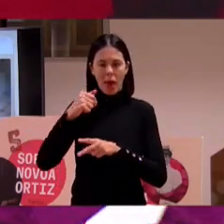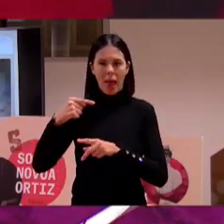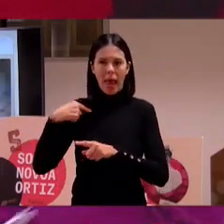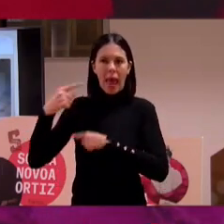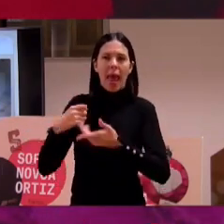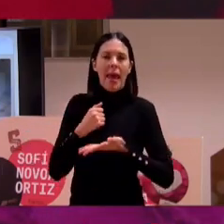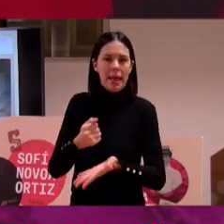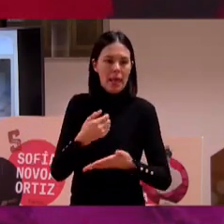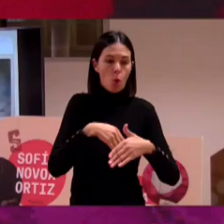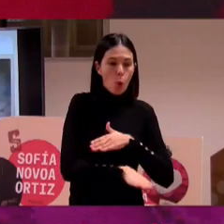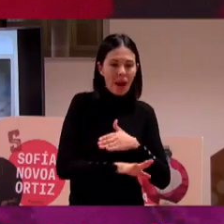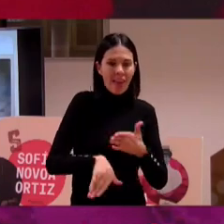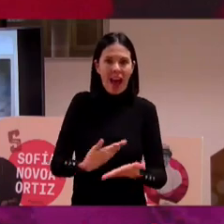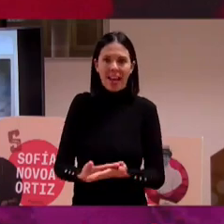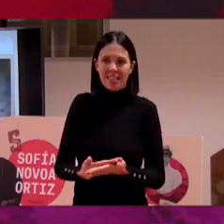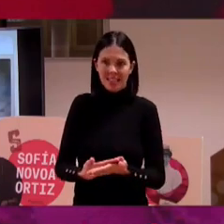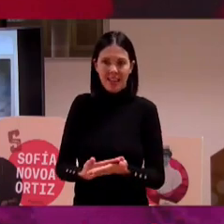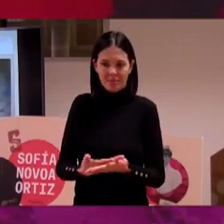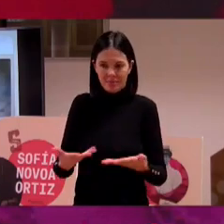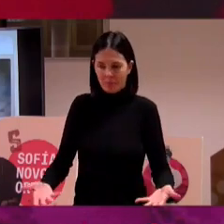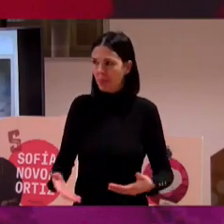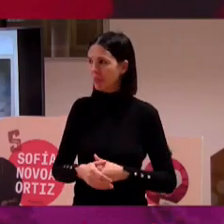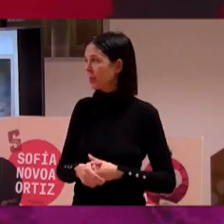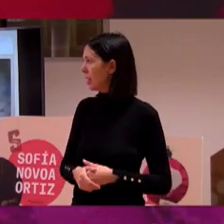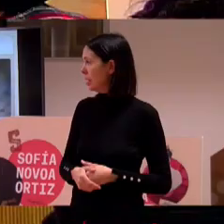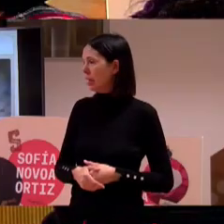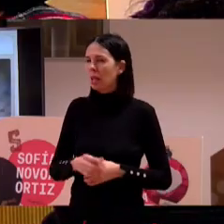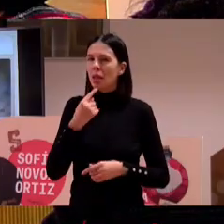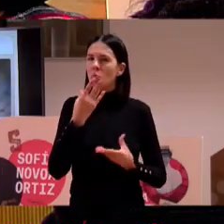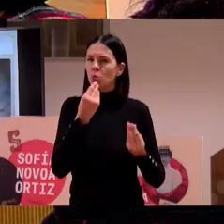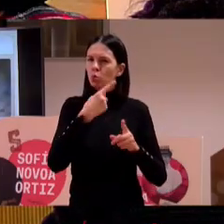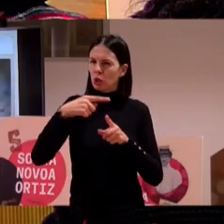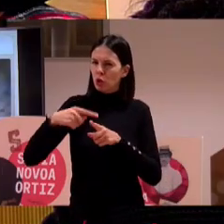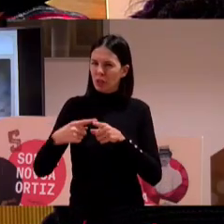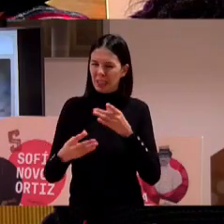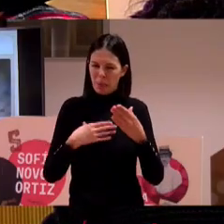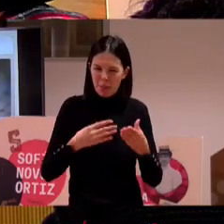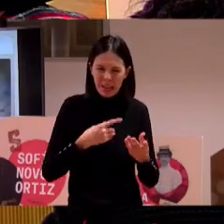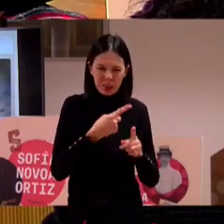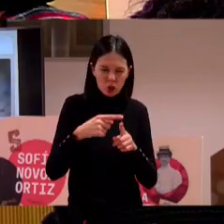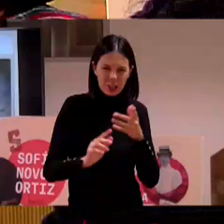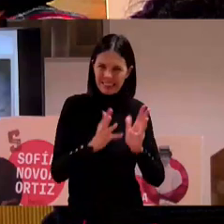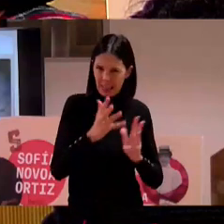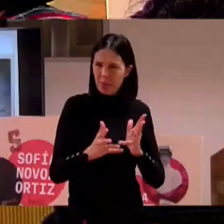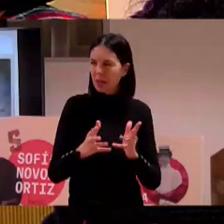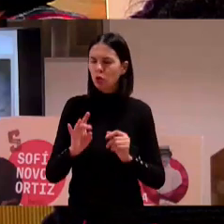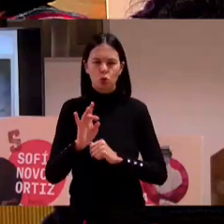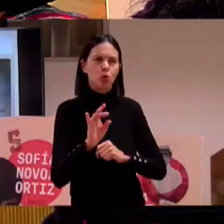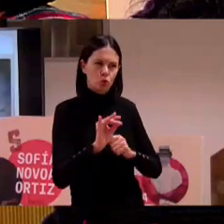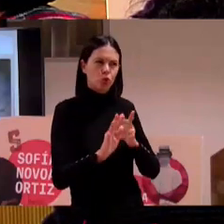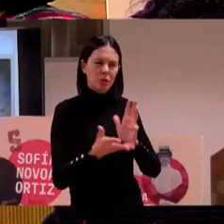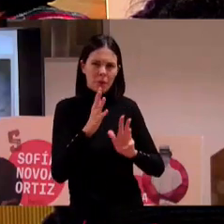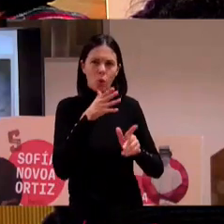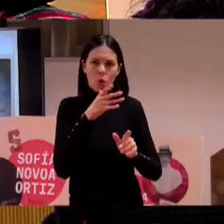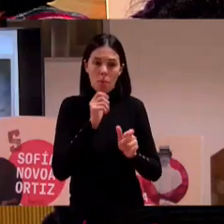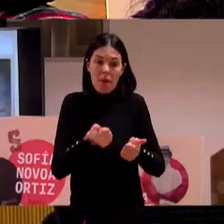ali hasta que aparecín eu. A pesar de que se queima moita cousa cando sí, estalla a guerra, non? Sí, queimouse cando estalla a